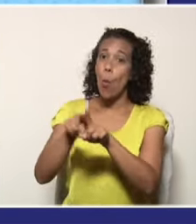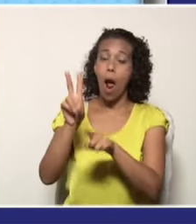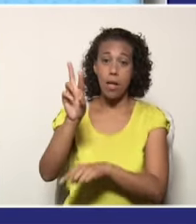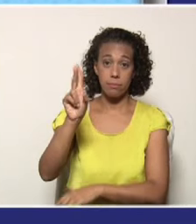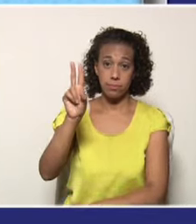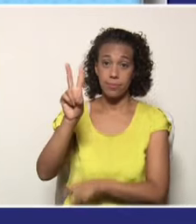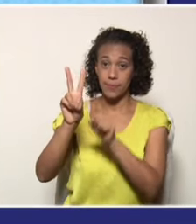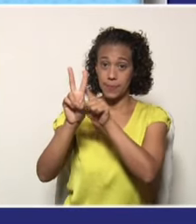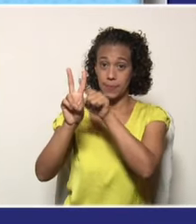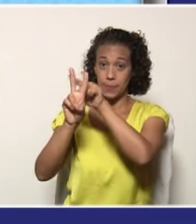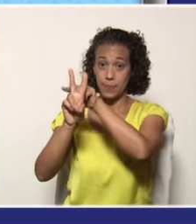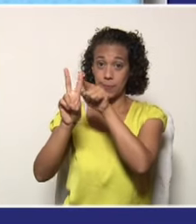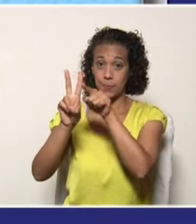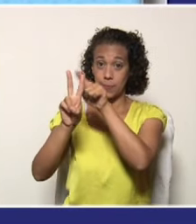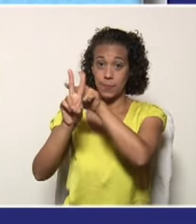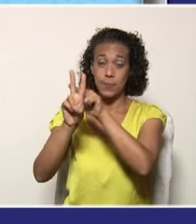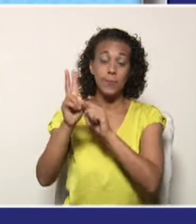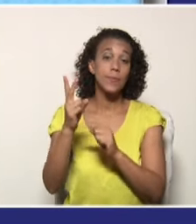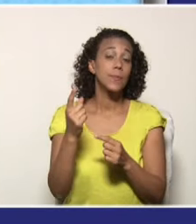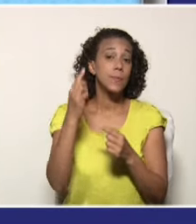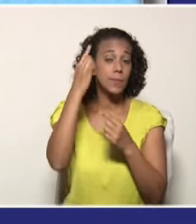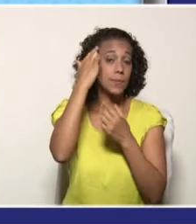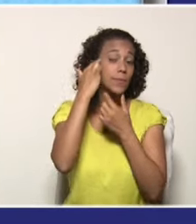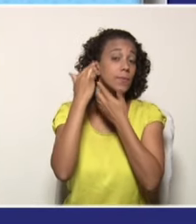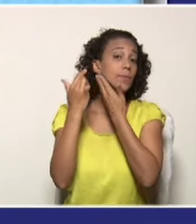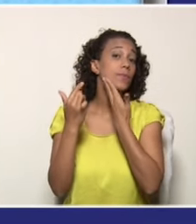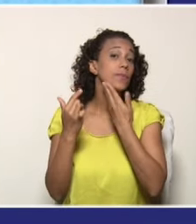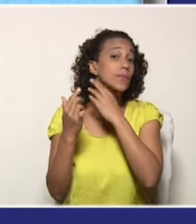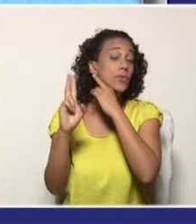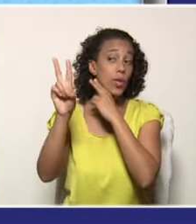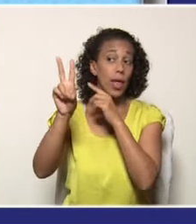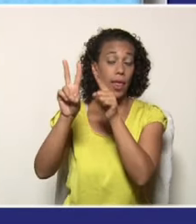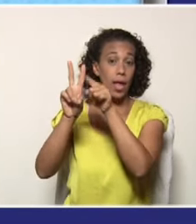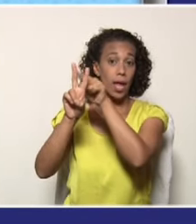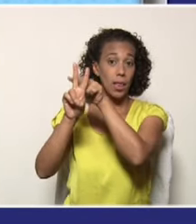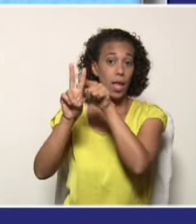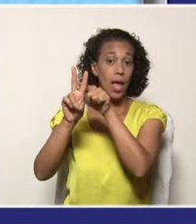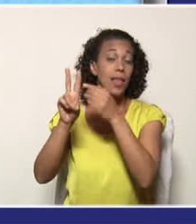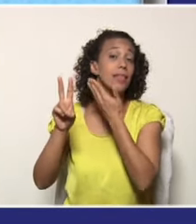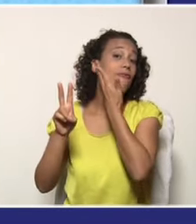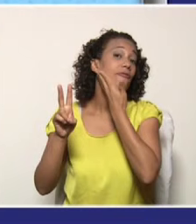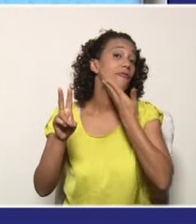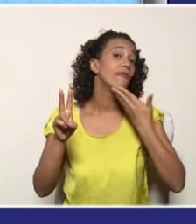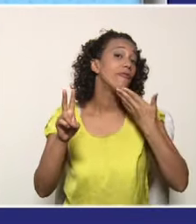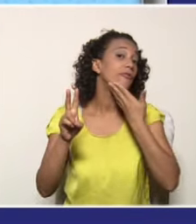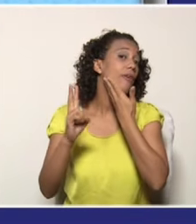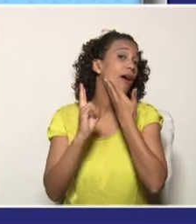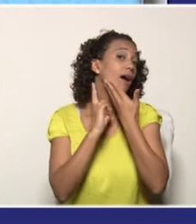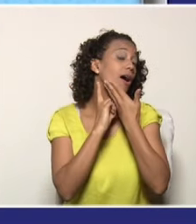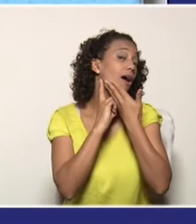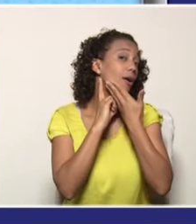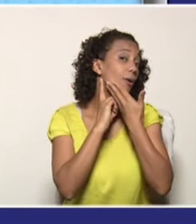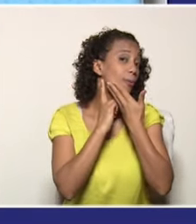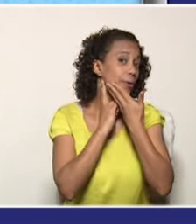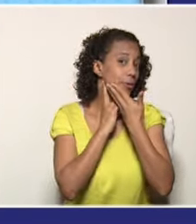igualmente el dedo índice y el dedo medio debajo de nuestro